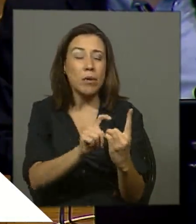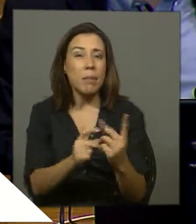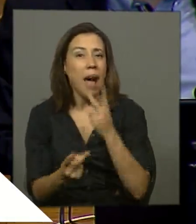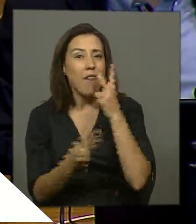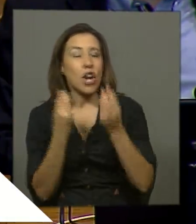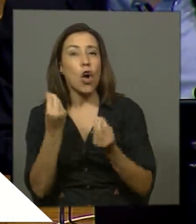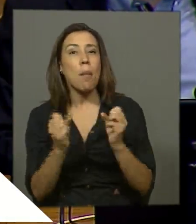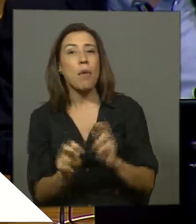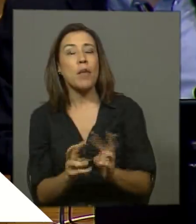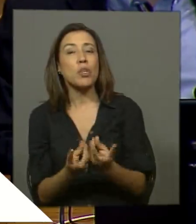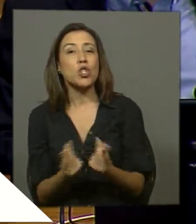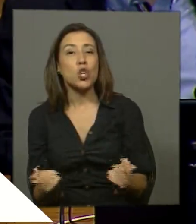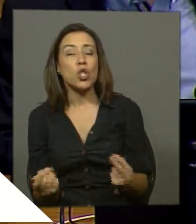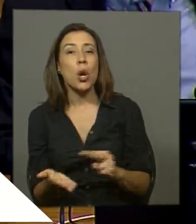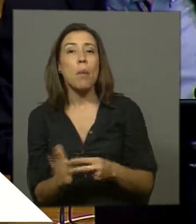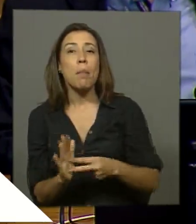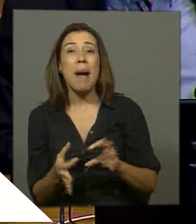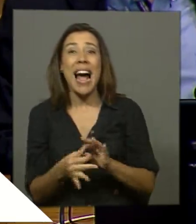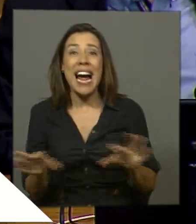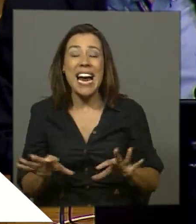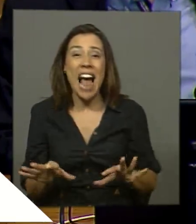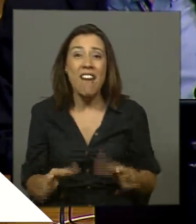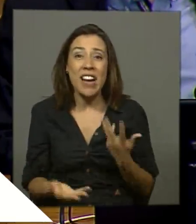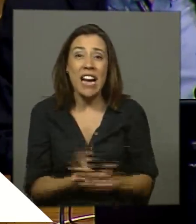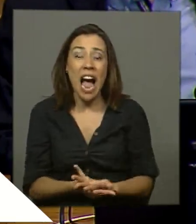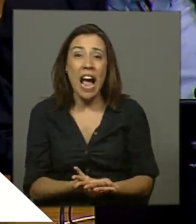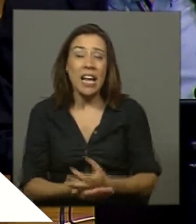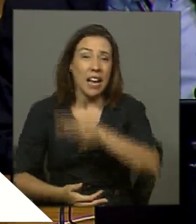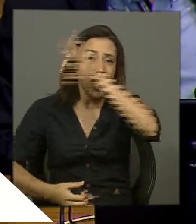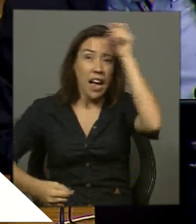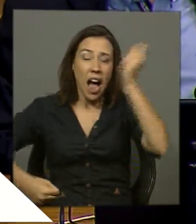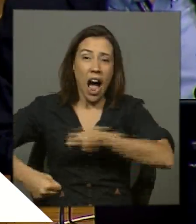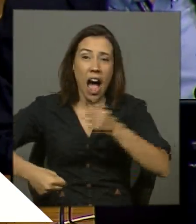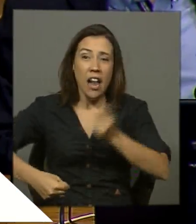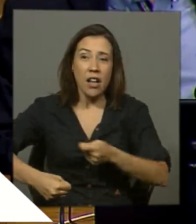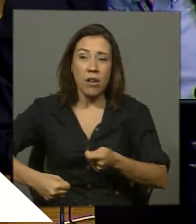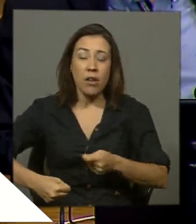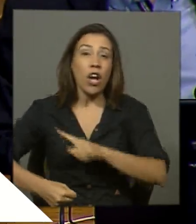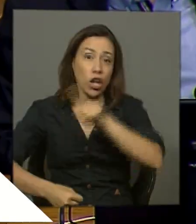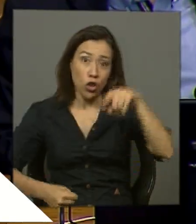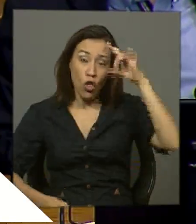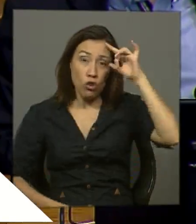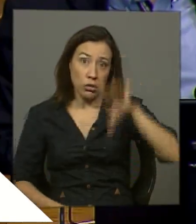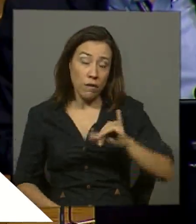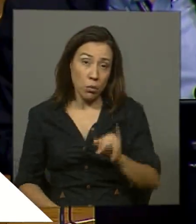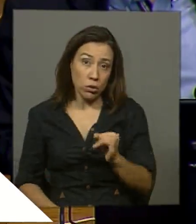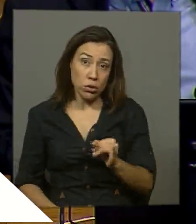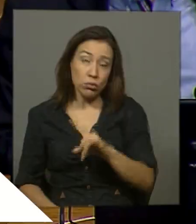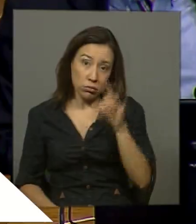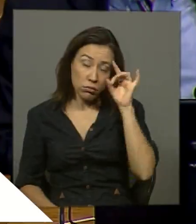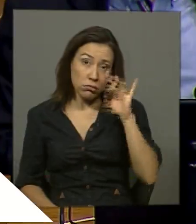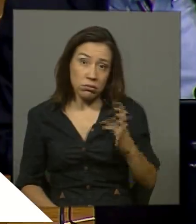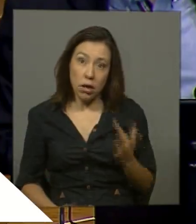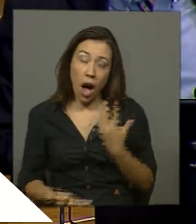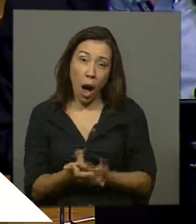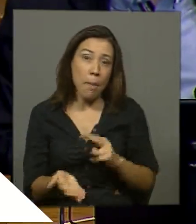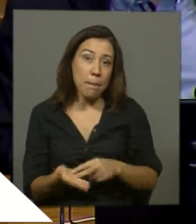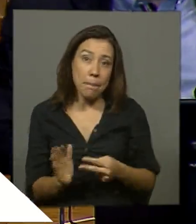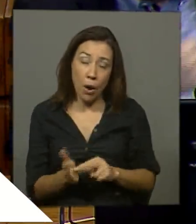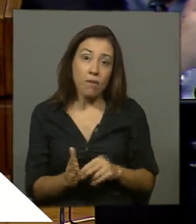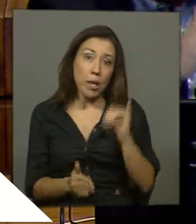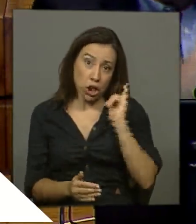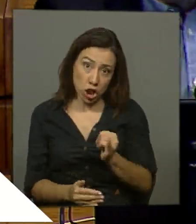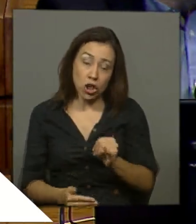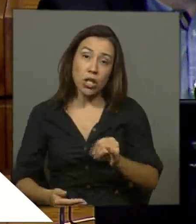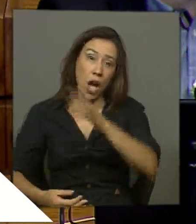interpelados solucionar el problema grave que hoy día tenemos en la araucanía que nadie desconoce nadie desconoce que tenemos problemas en la